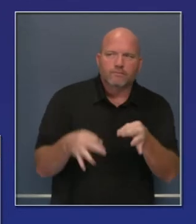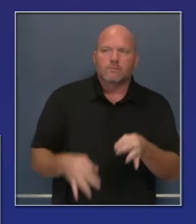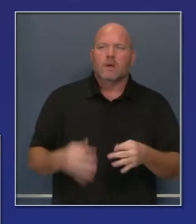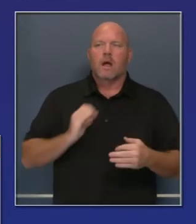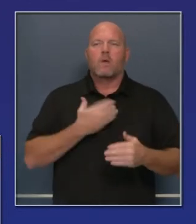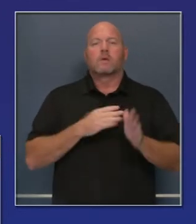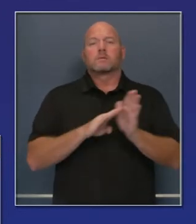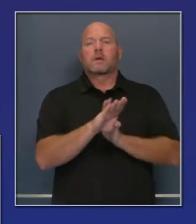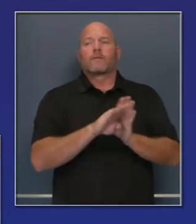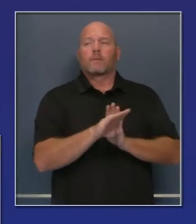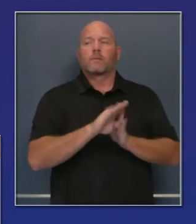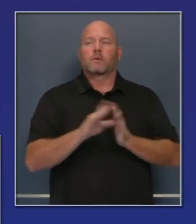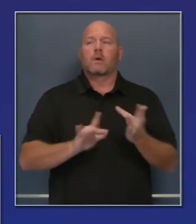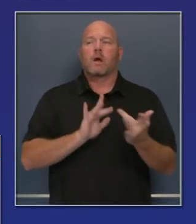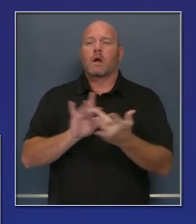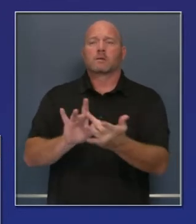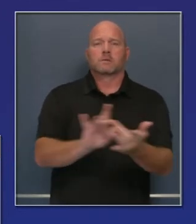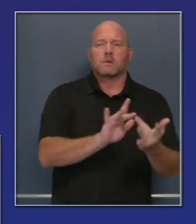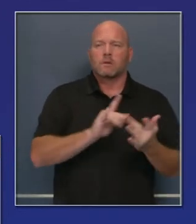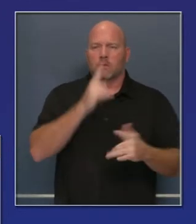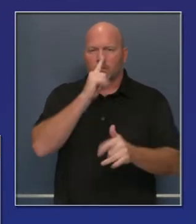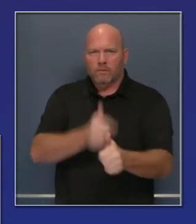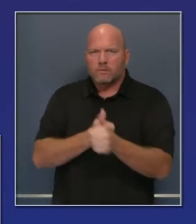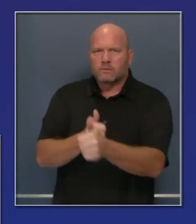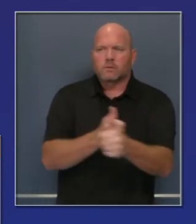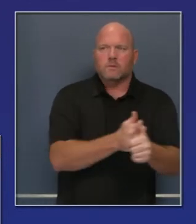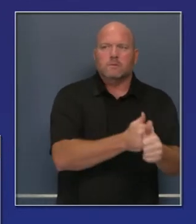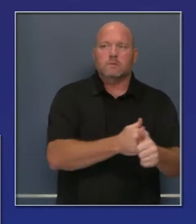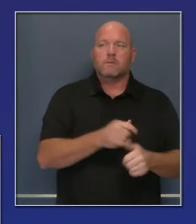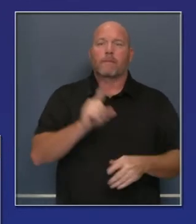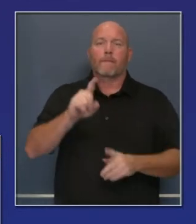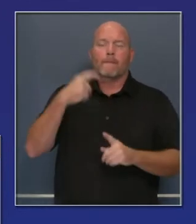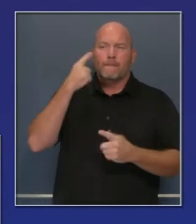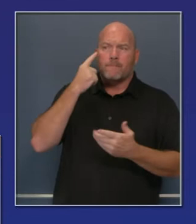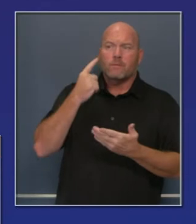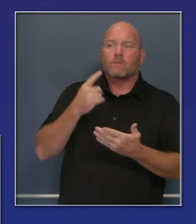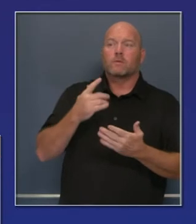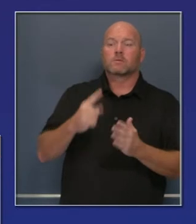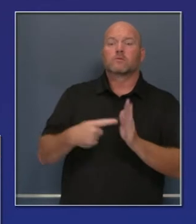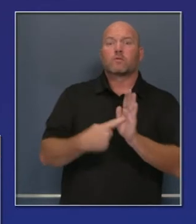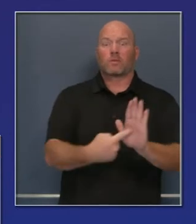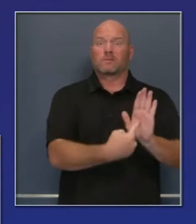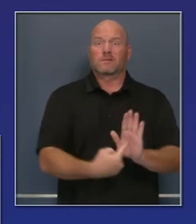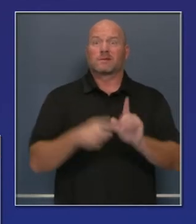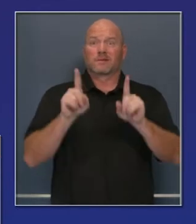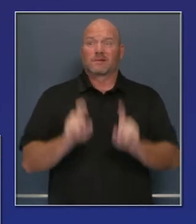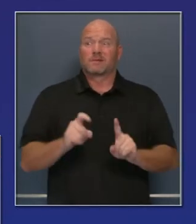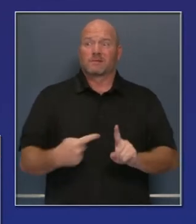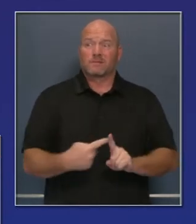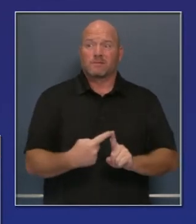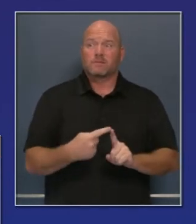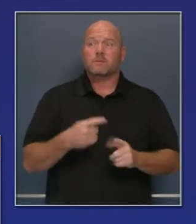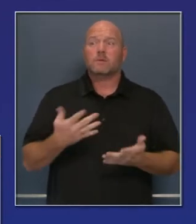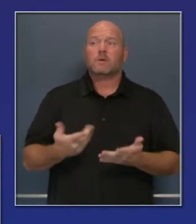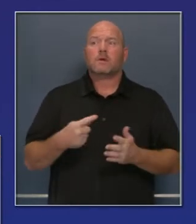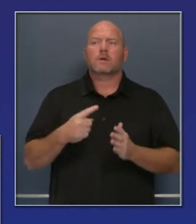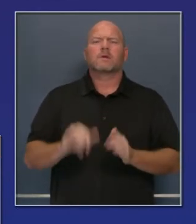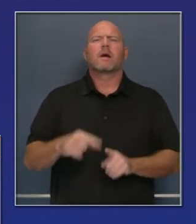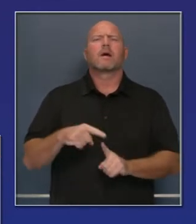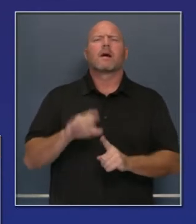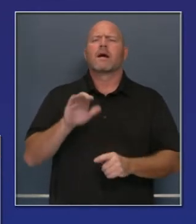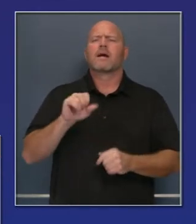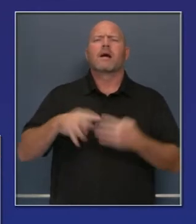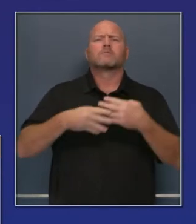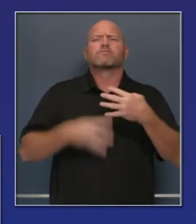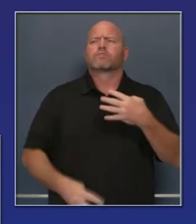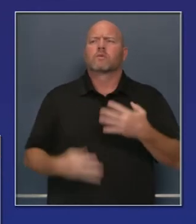hablar de nuestros desarrollos en el rastreo de contactos. Y El gobernador habló de las pruebas, hablando